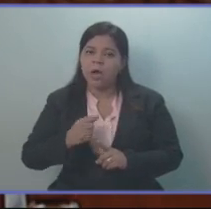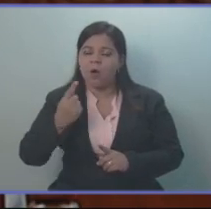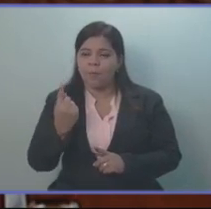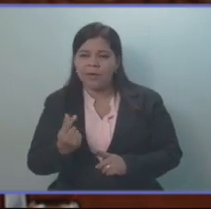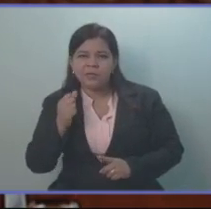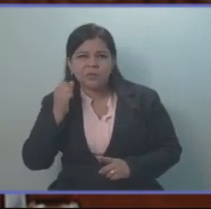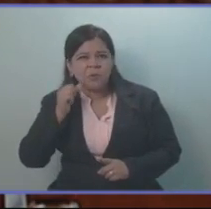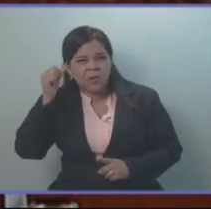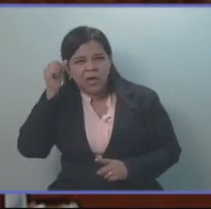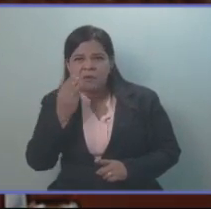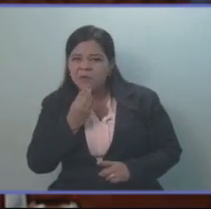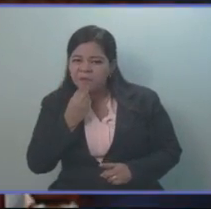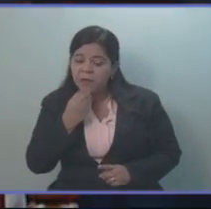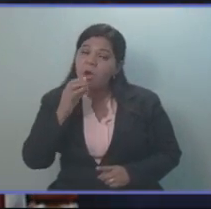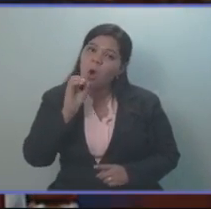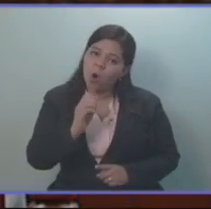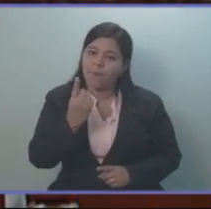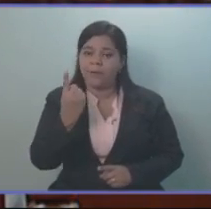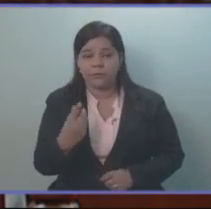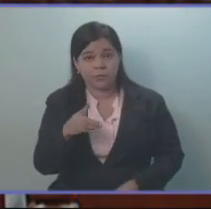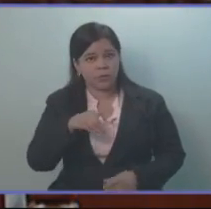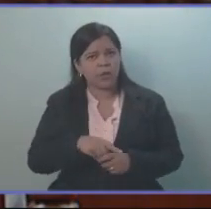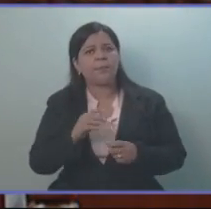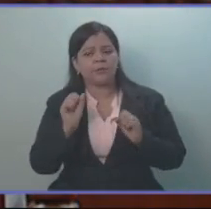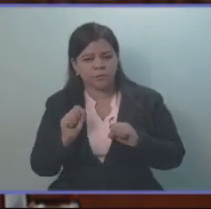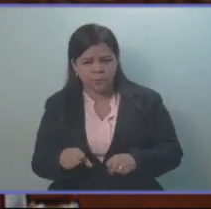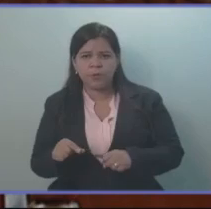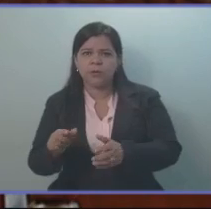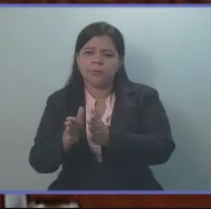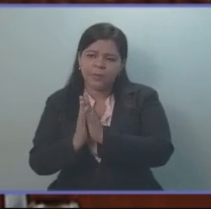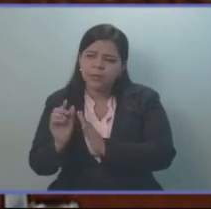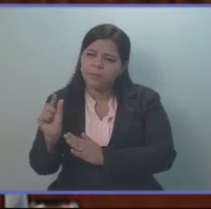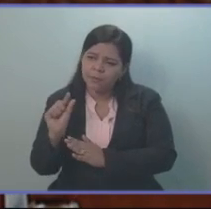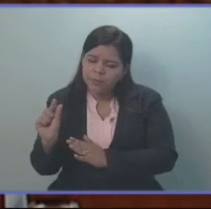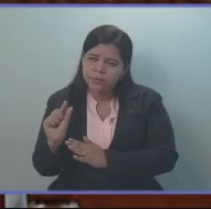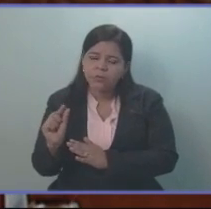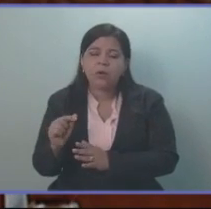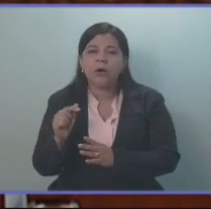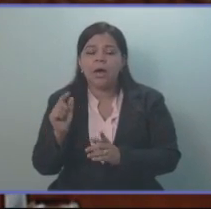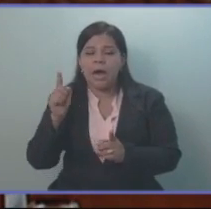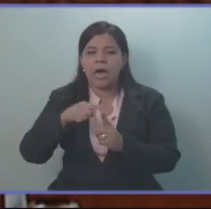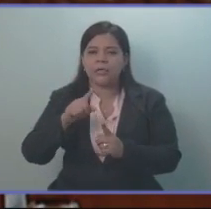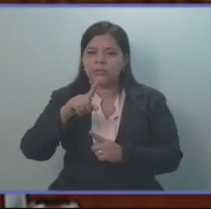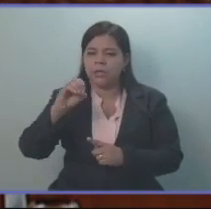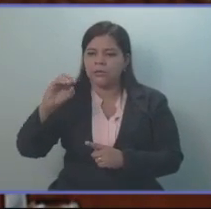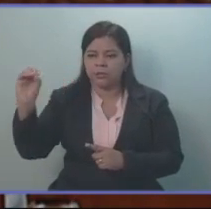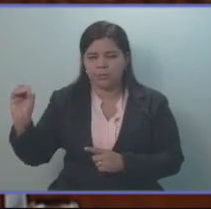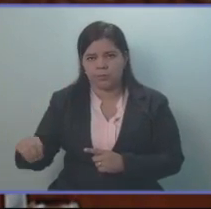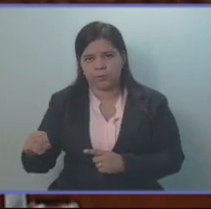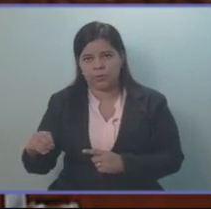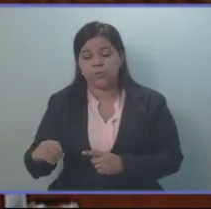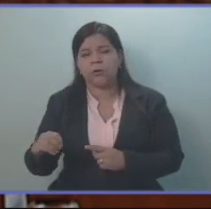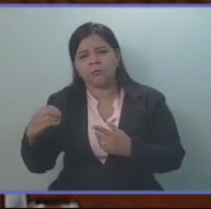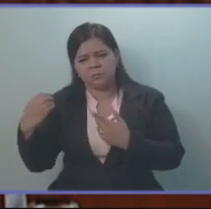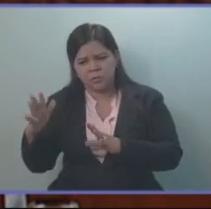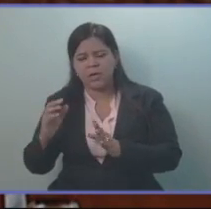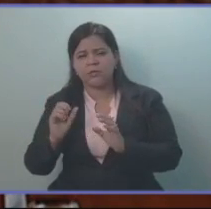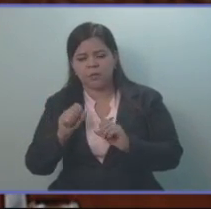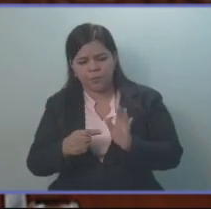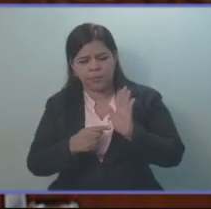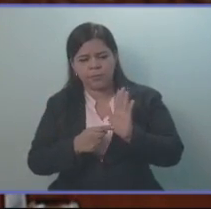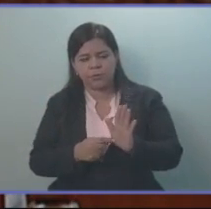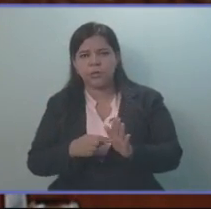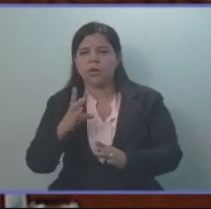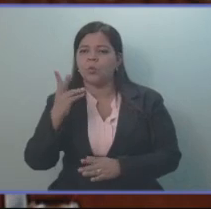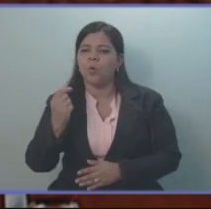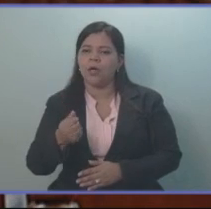o personas con discapacidad, podrán autorizarse un subsidio específico de hasta el 100%, el cual se verá reflejado en la cuota